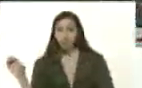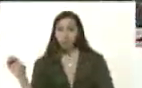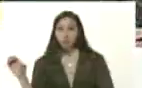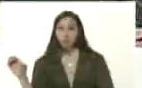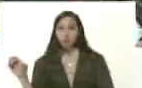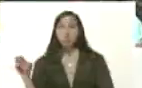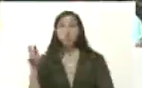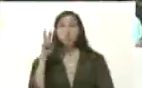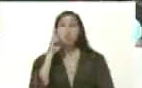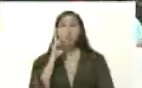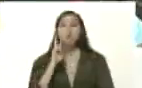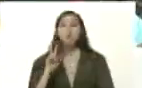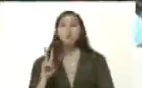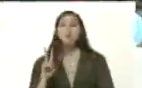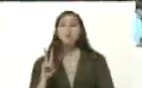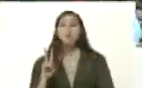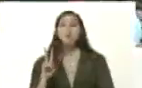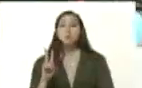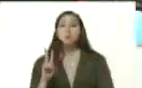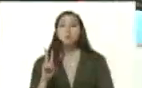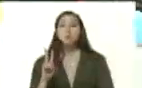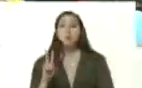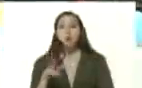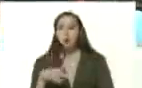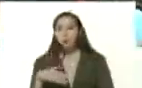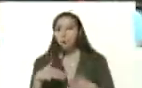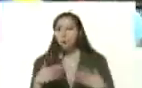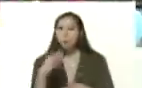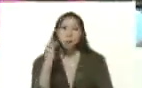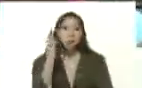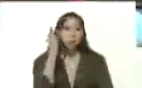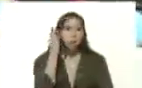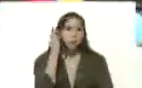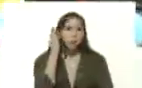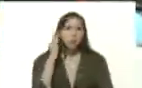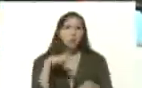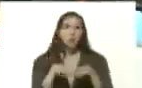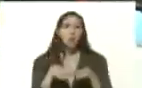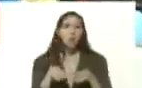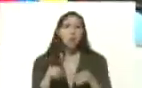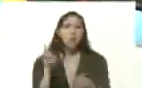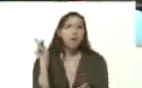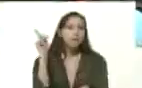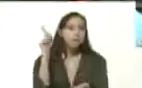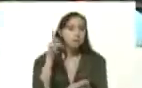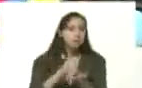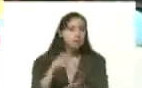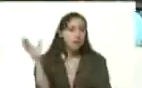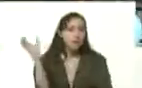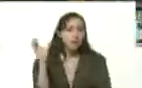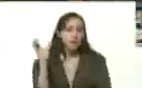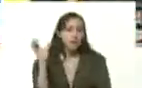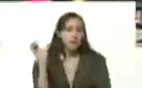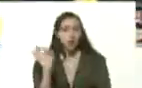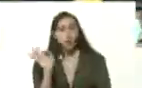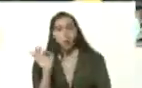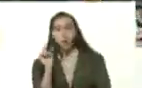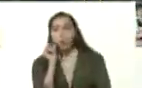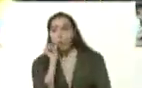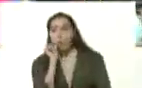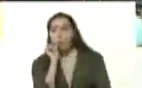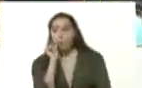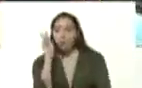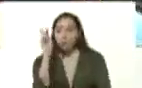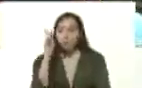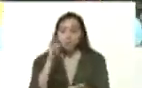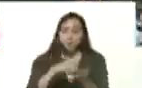visto es una roncha. Cuando la mujer cojedeña llegue allá a Caracas, cuando el hombre cojedeño llegue allá